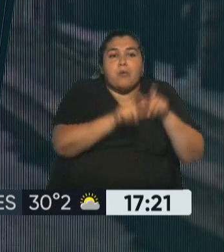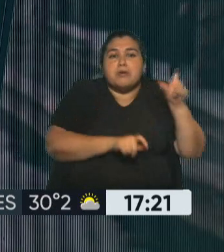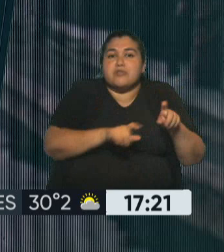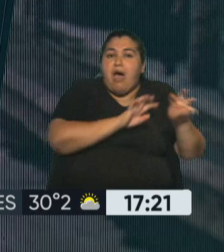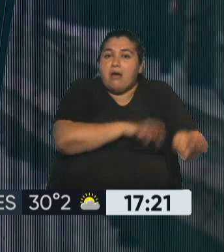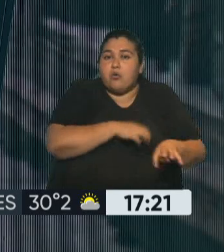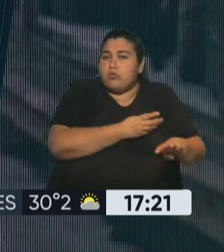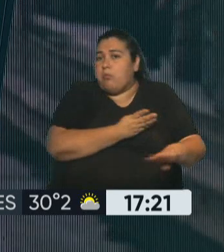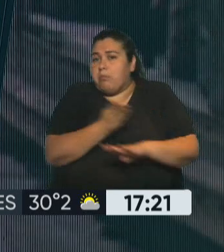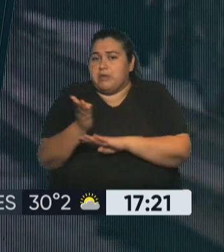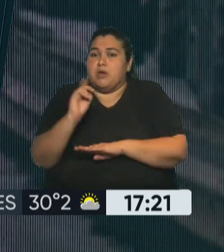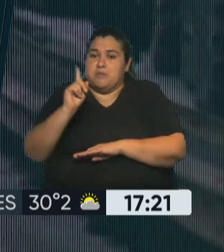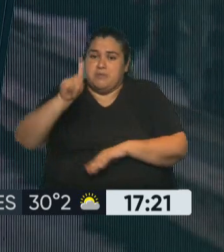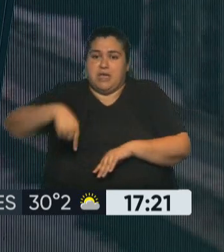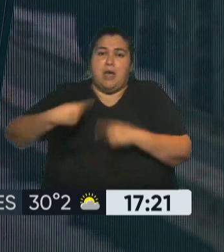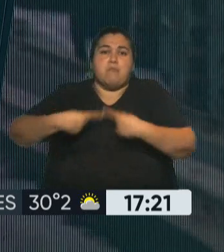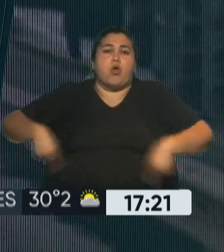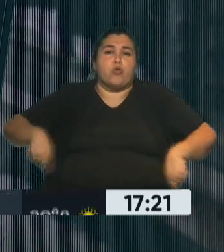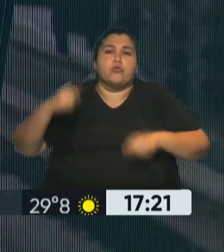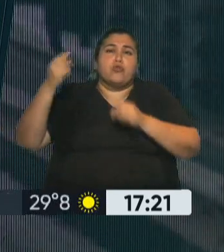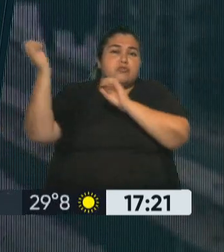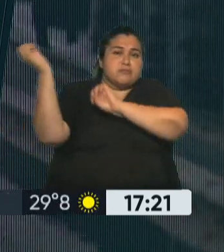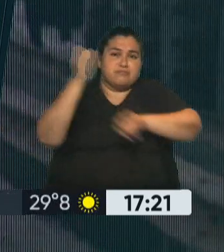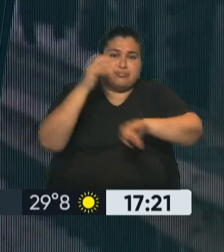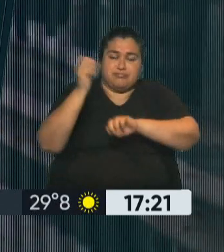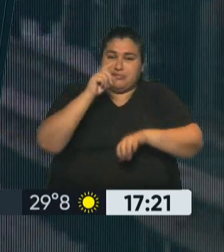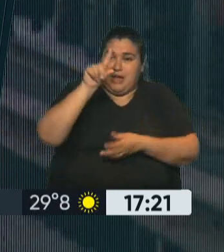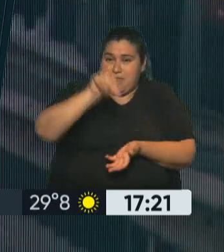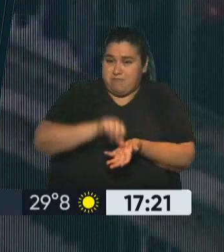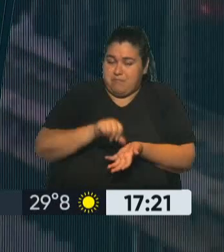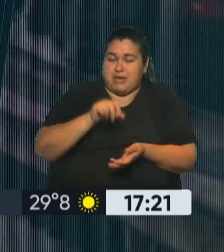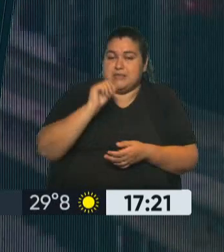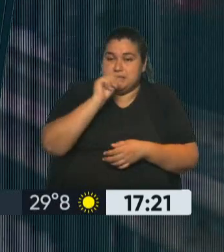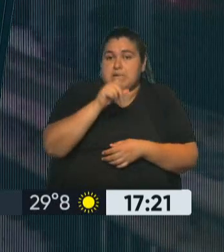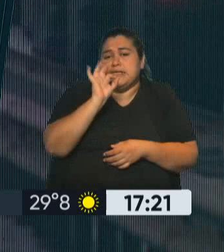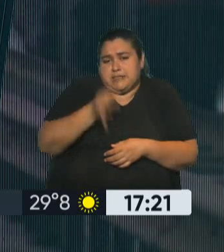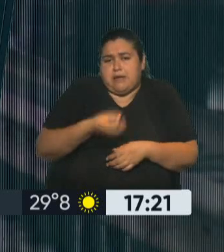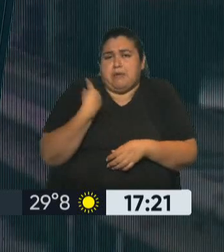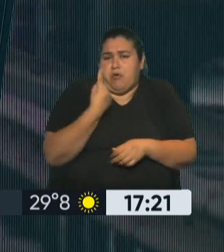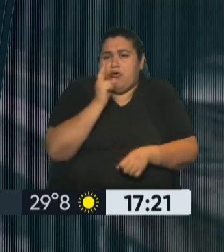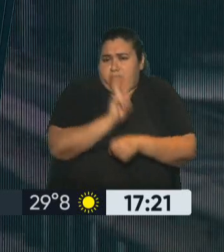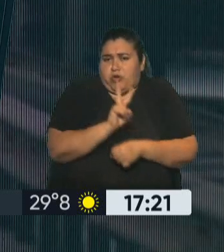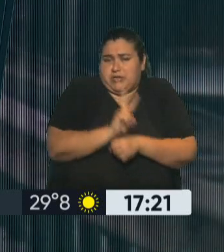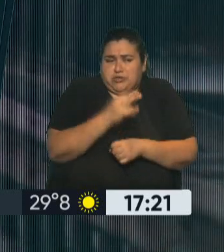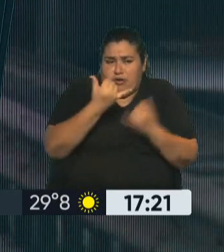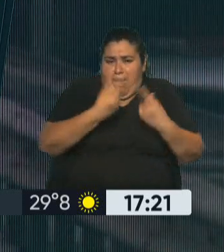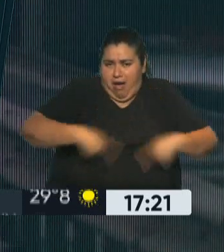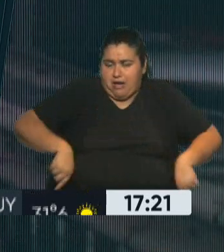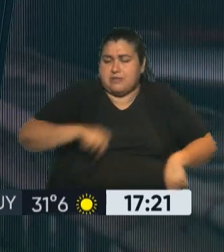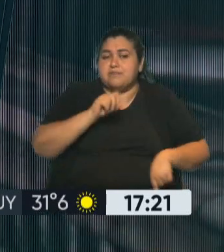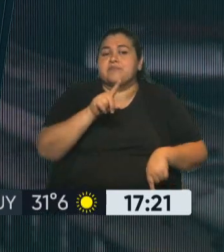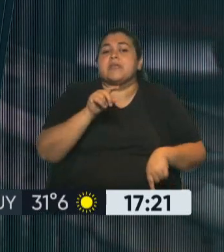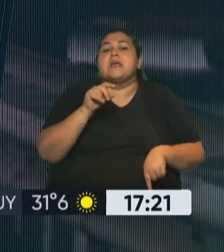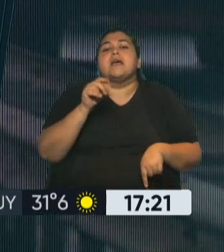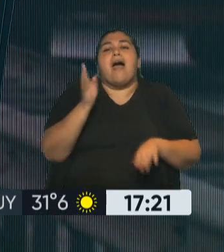agricultores tiene que ver con los productos agrícolas que ingresan al país, en un país que ya sabemos que además es proteccionista. En ese contexto Atal les prometió, que